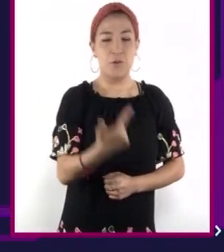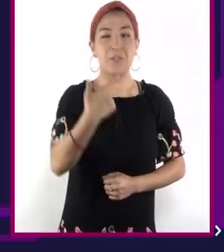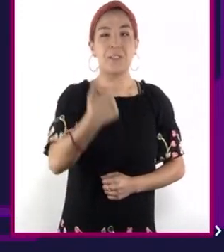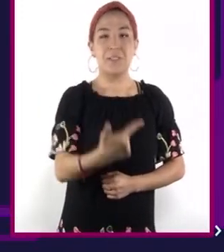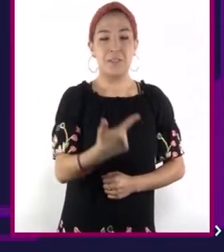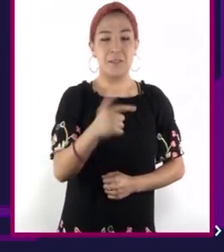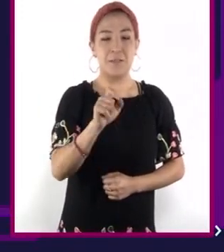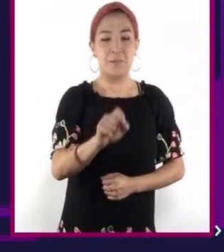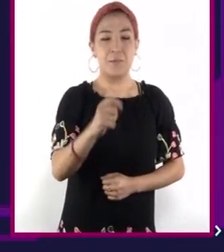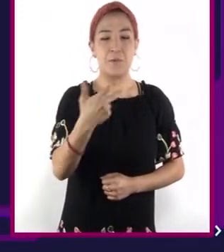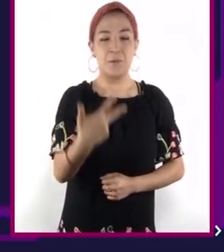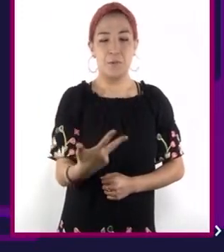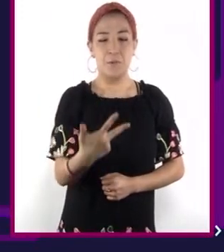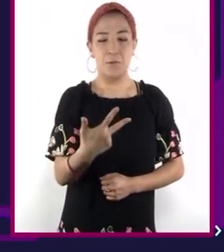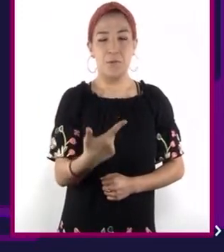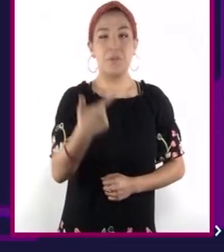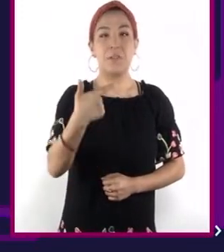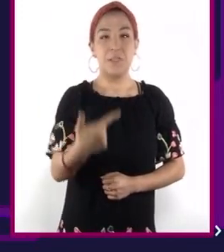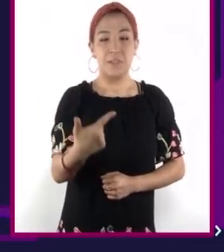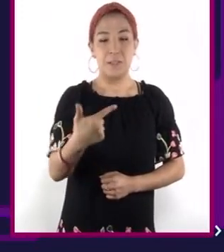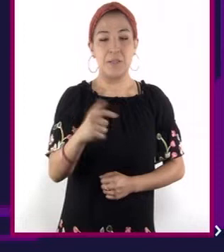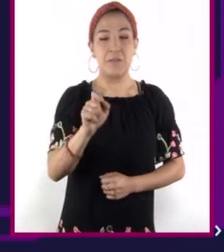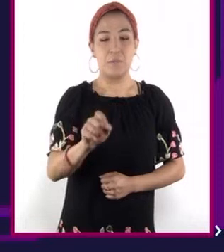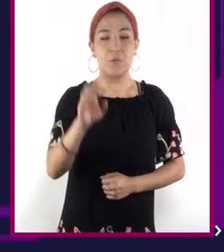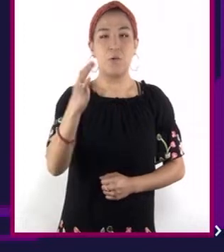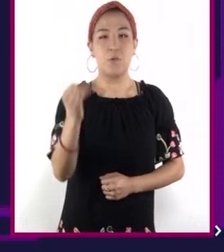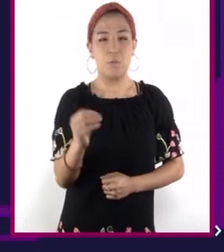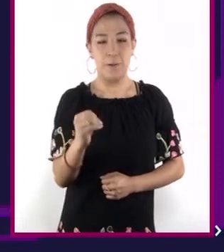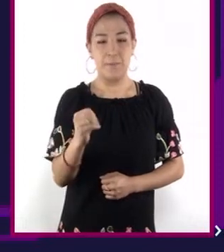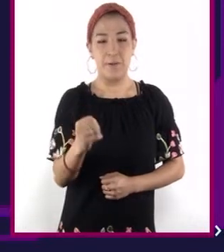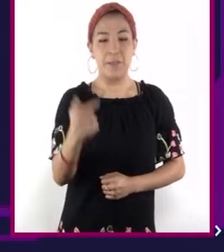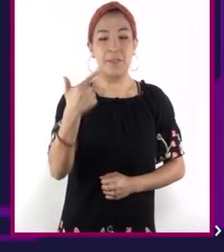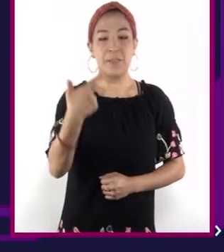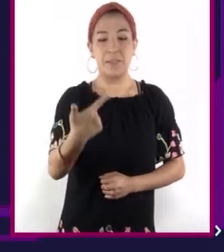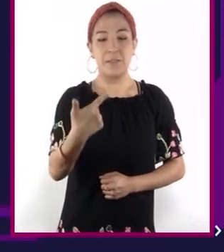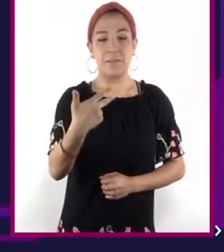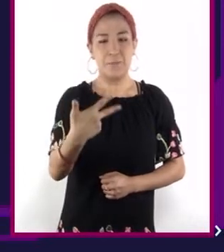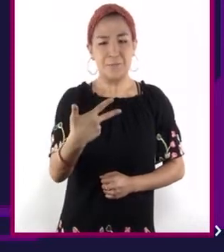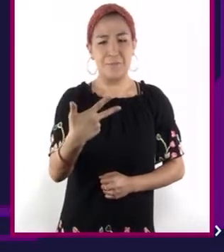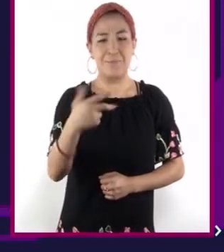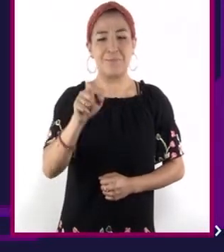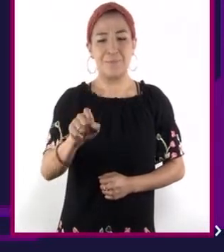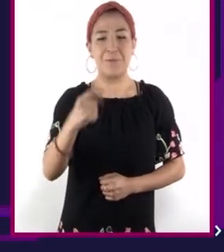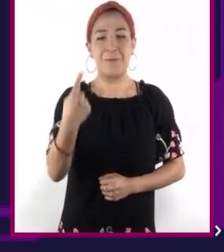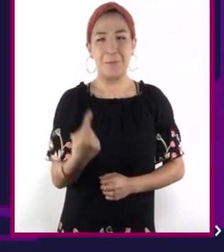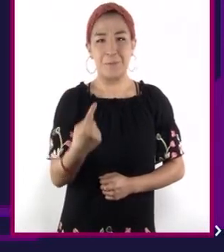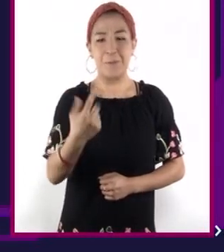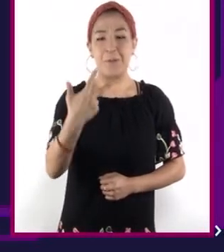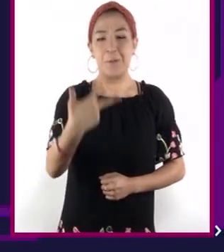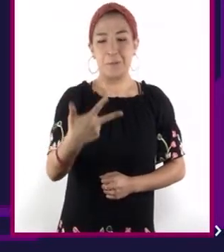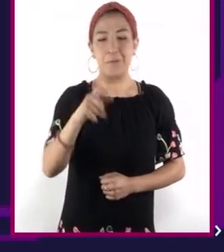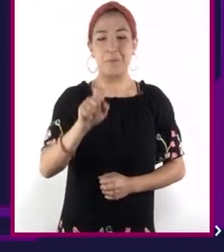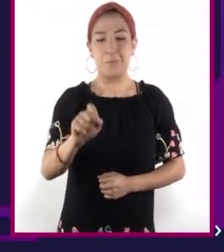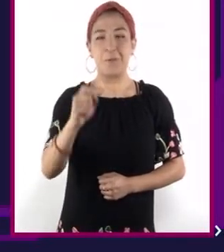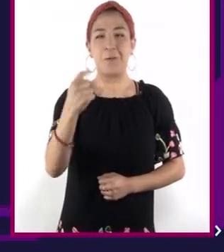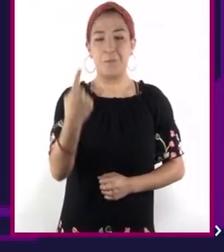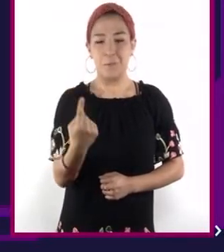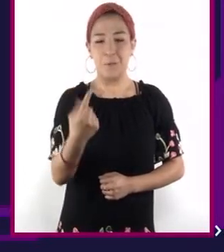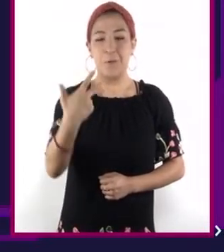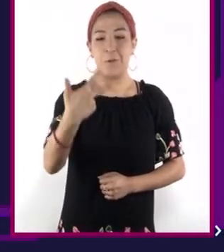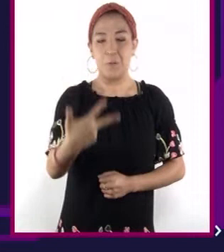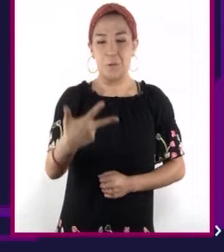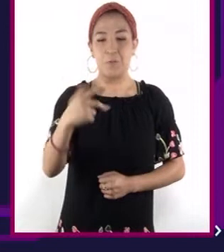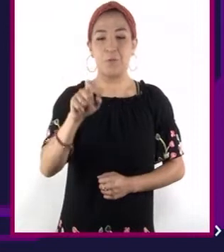7.8, 7.8, 7.9, 8.1,